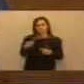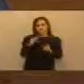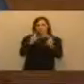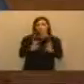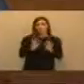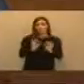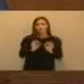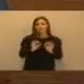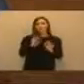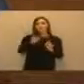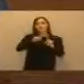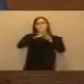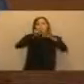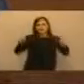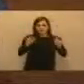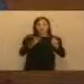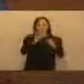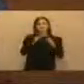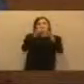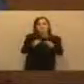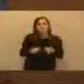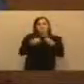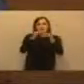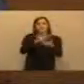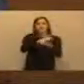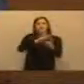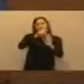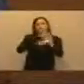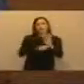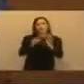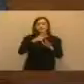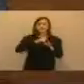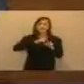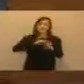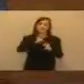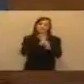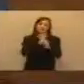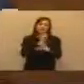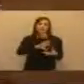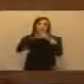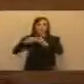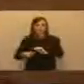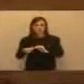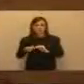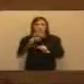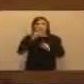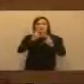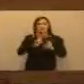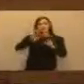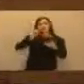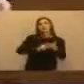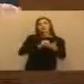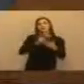Desde la empresa, además, siempre se justificaron las medidas de carácter laboral que se adoptaron debido a la contracción en los presupuestos de